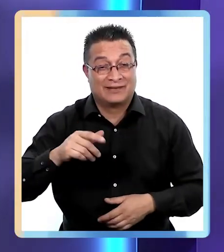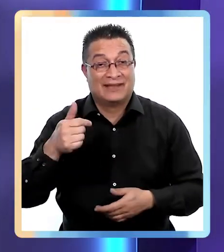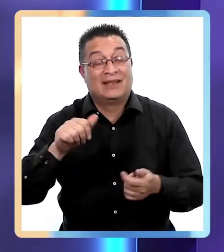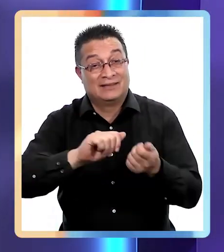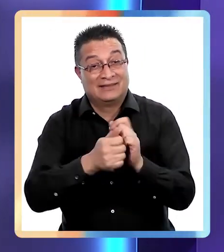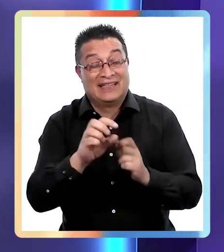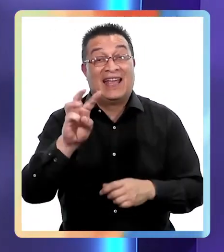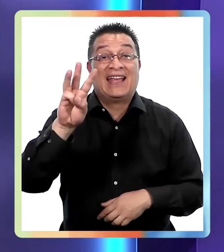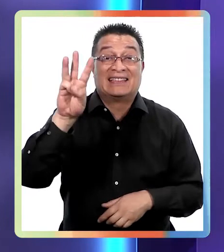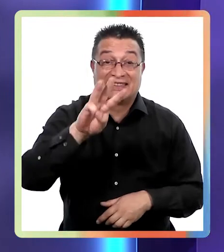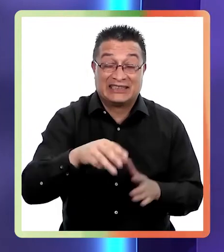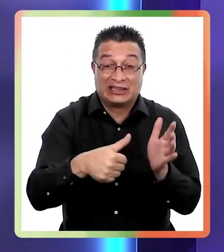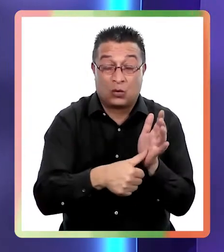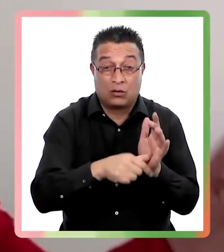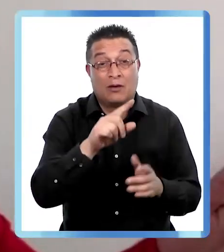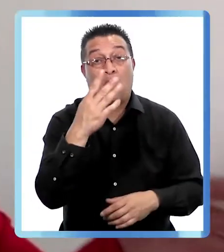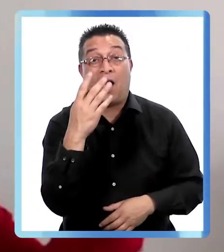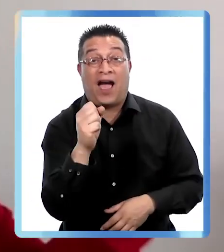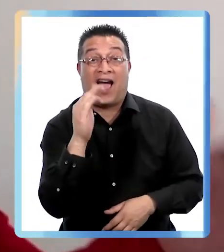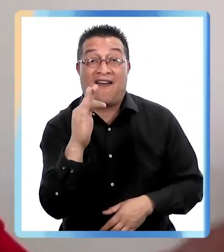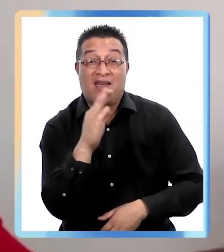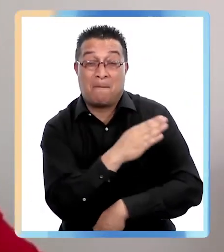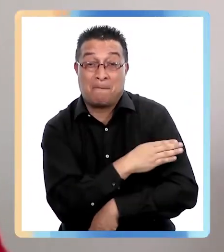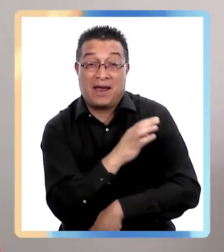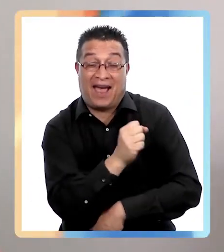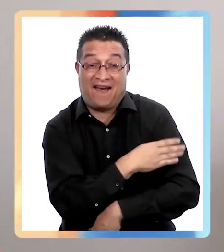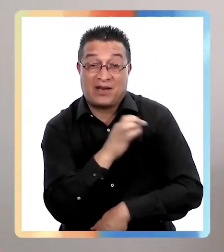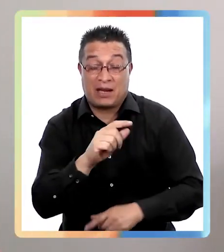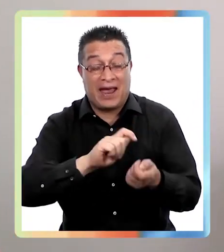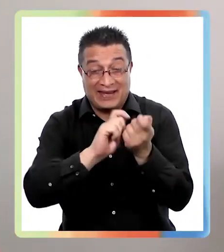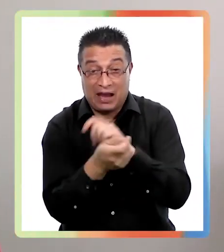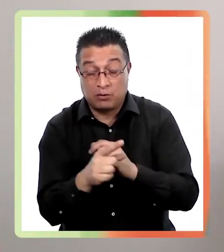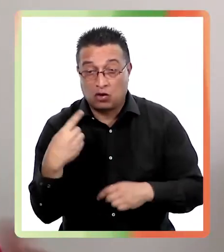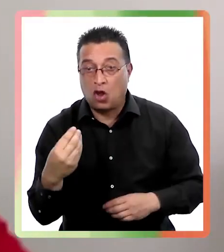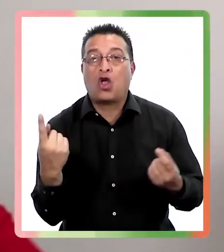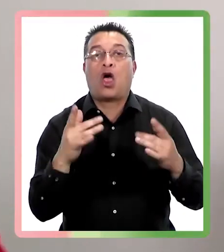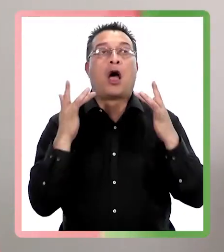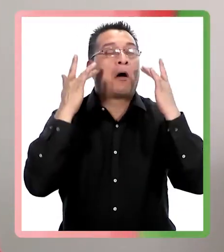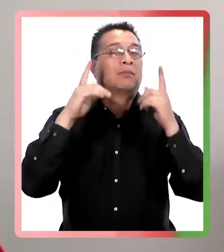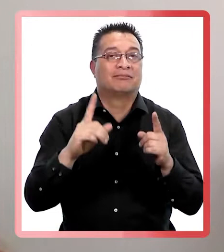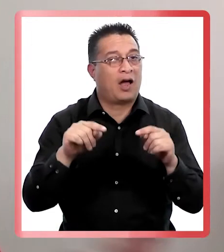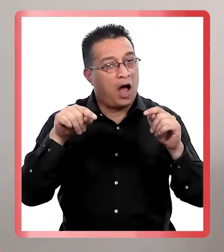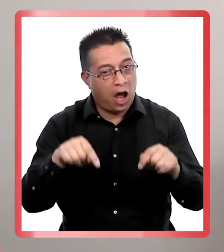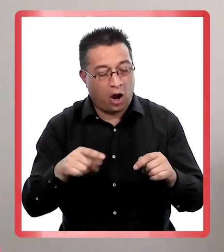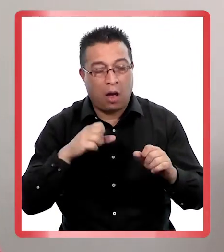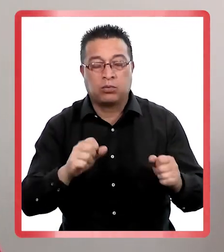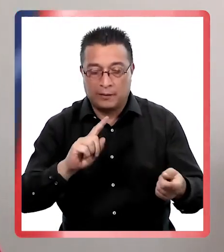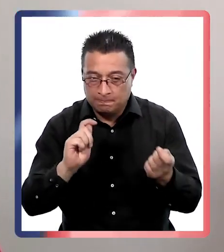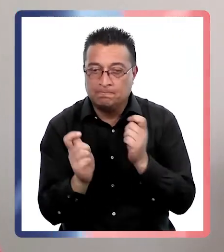social a un sistema de FP, hace 40 años atrás en dictadura, nunca gozó. Hoy día tenemos la oportunidad de dar este